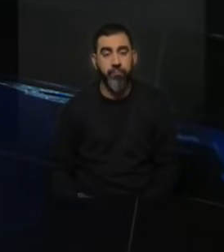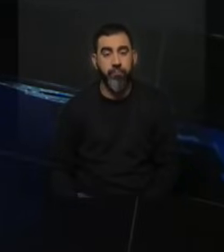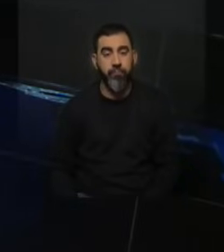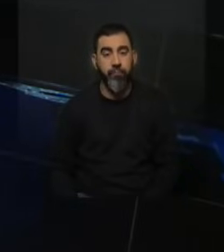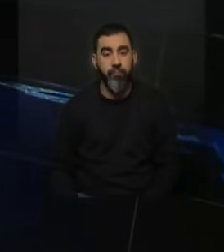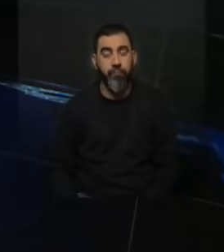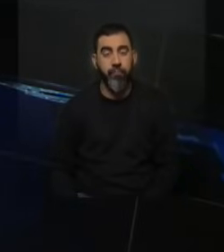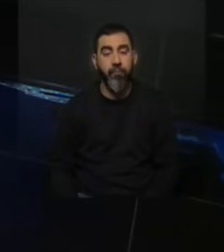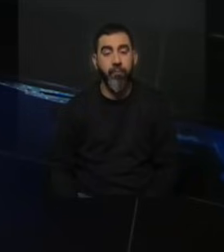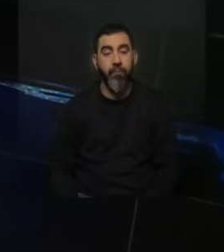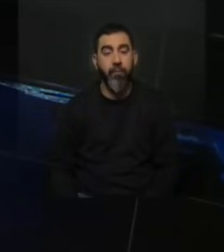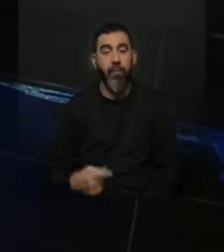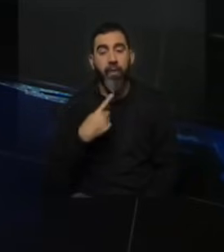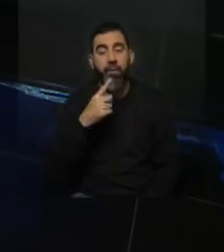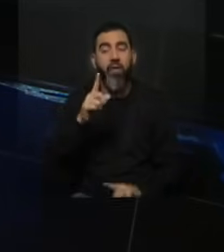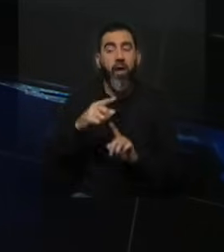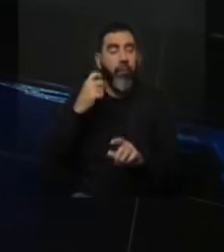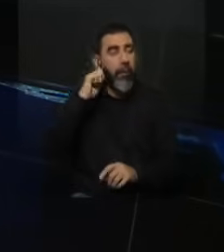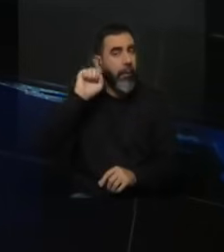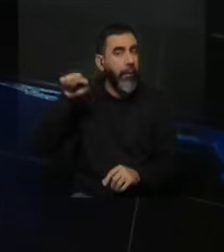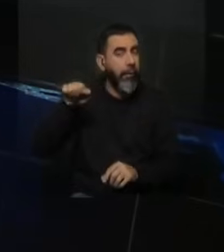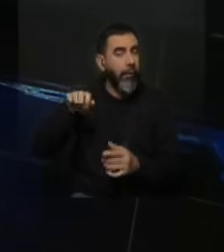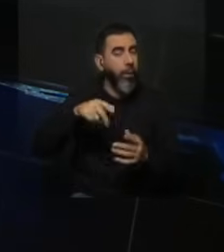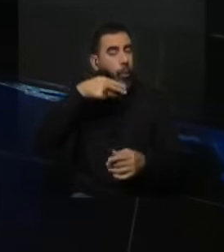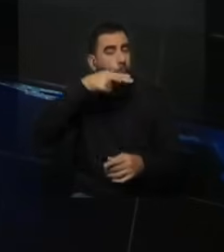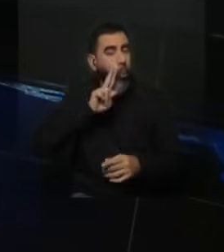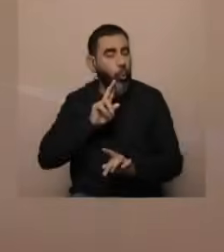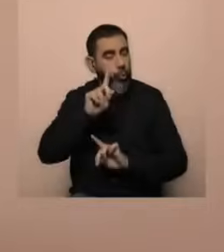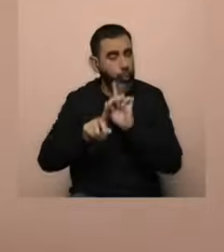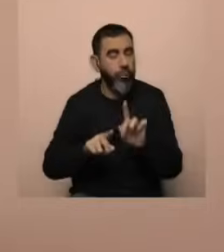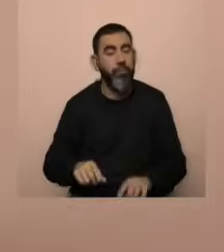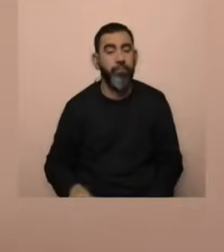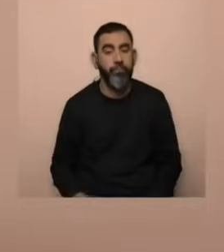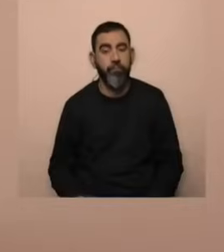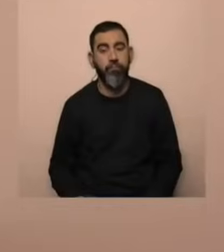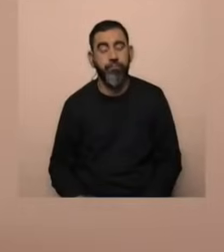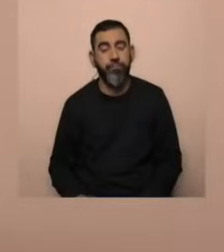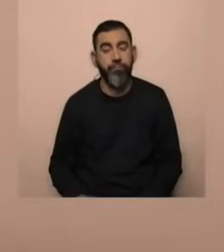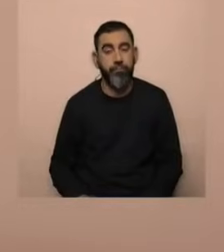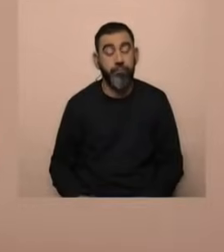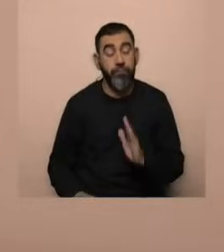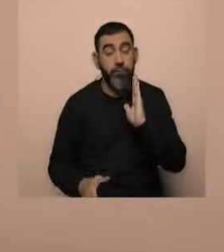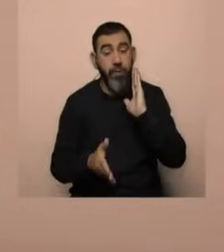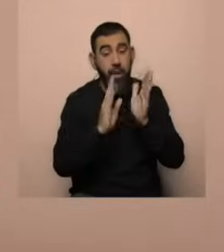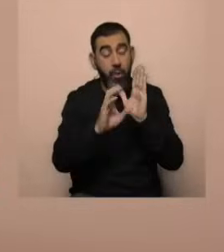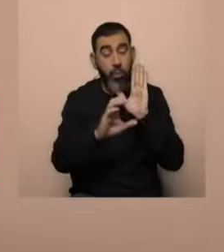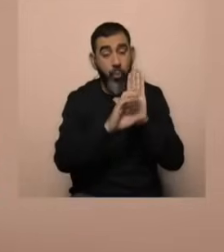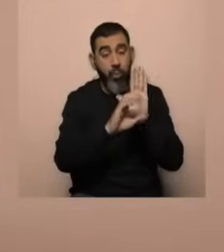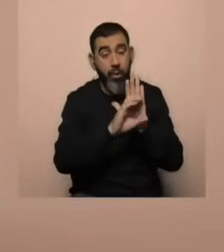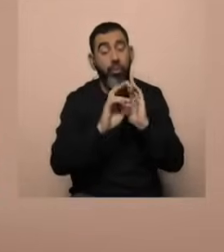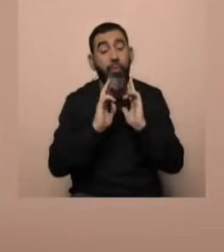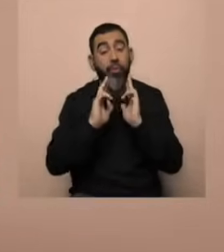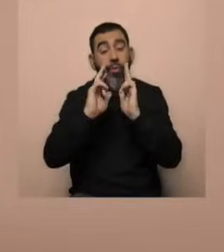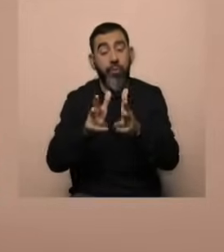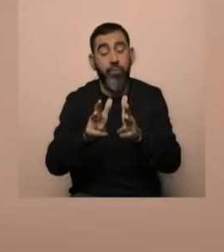una práctica de mirar hacia el costado ante este tipo de conductas Daniel och abogado constitucionalista señaló a